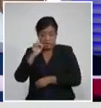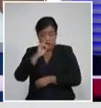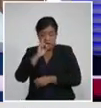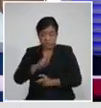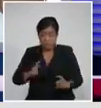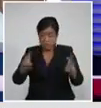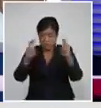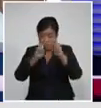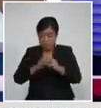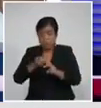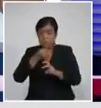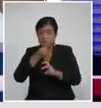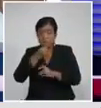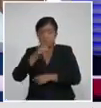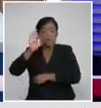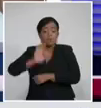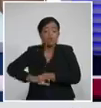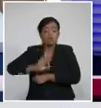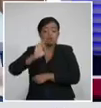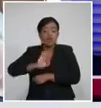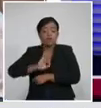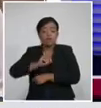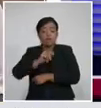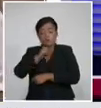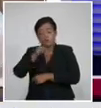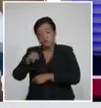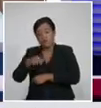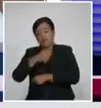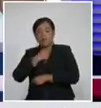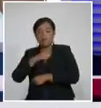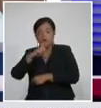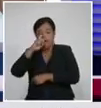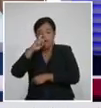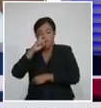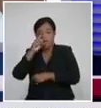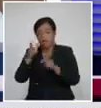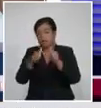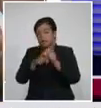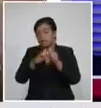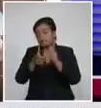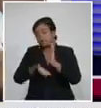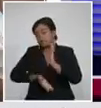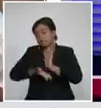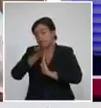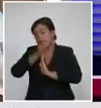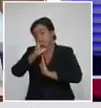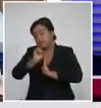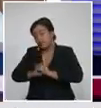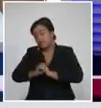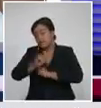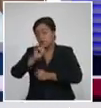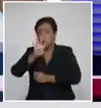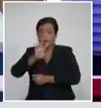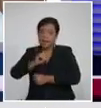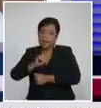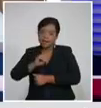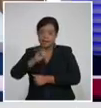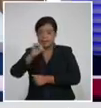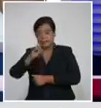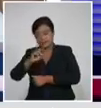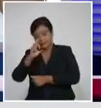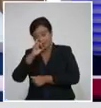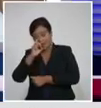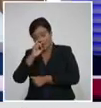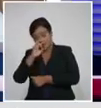una proporción de mayores de 60, entre 40 y 60 años y menores de 40, que